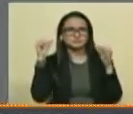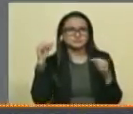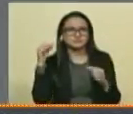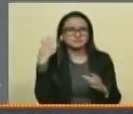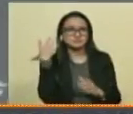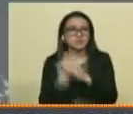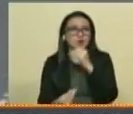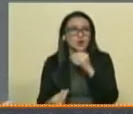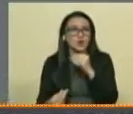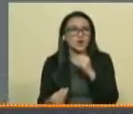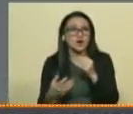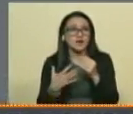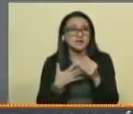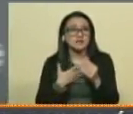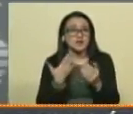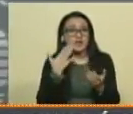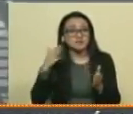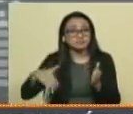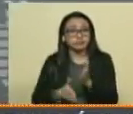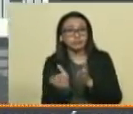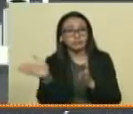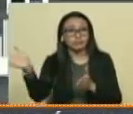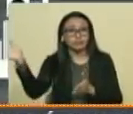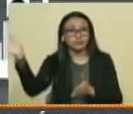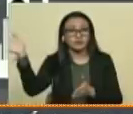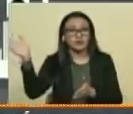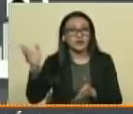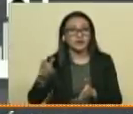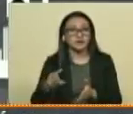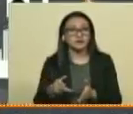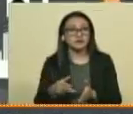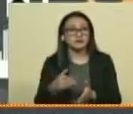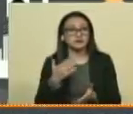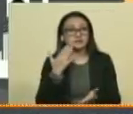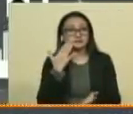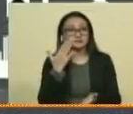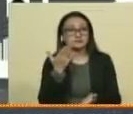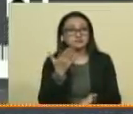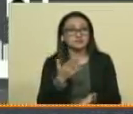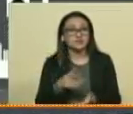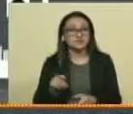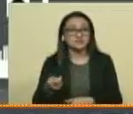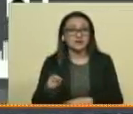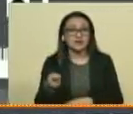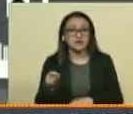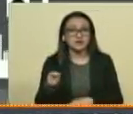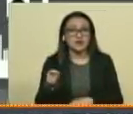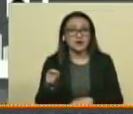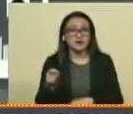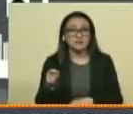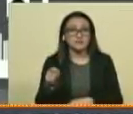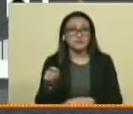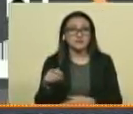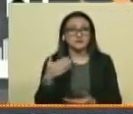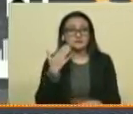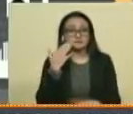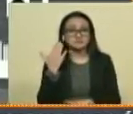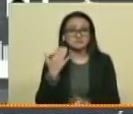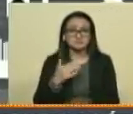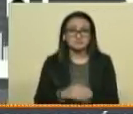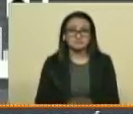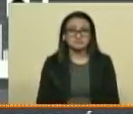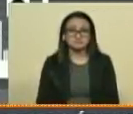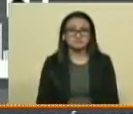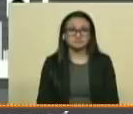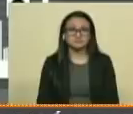fuga, trataron de descarrilar el tren en su trayecto Charallave Norte, La Rinconada,